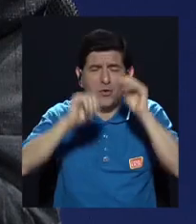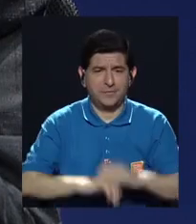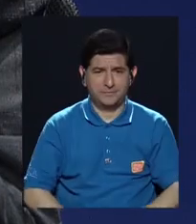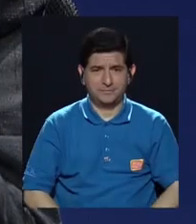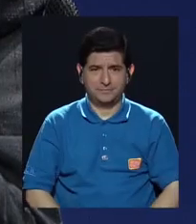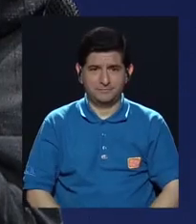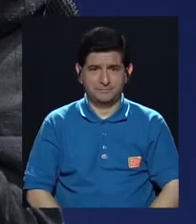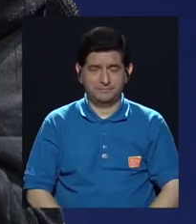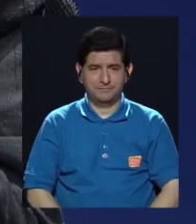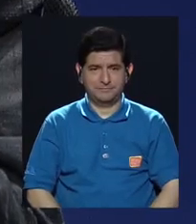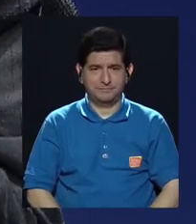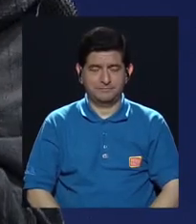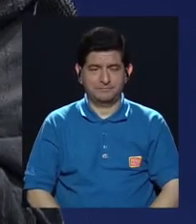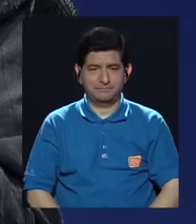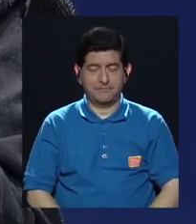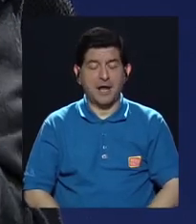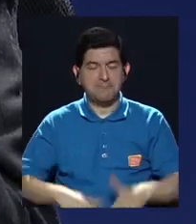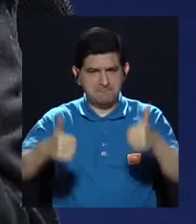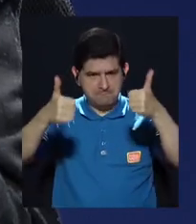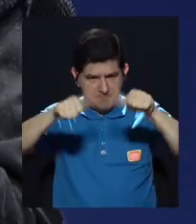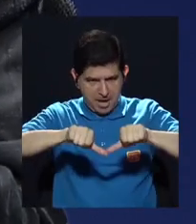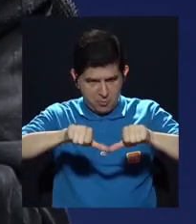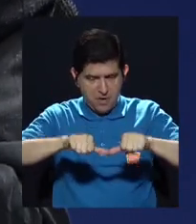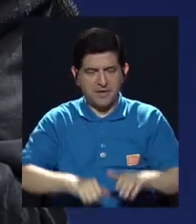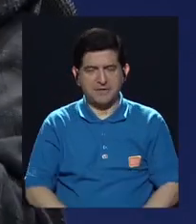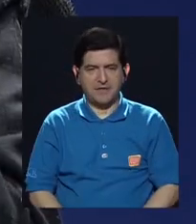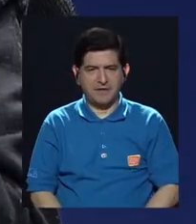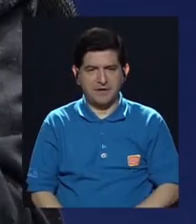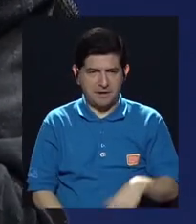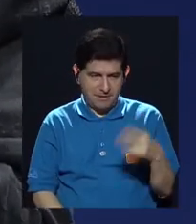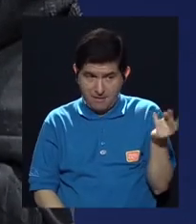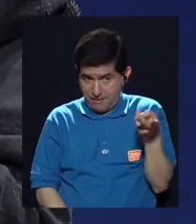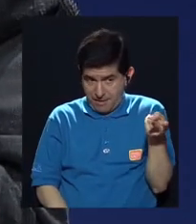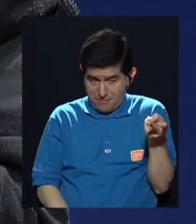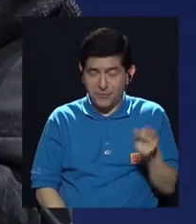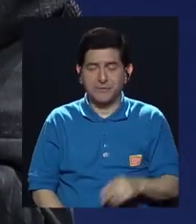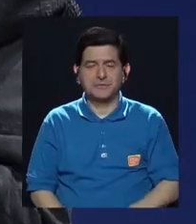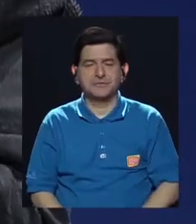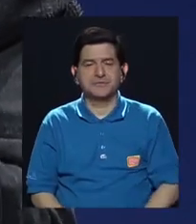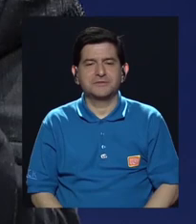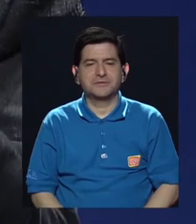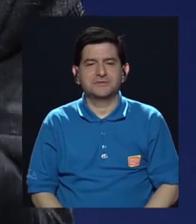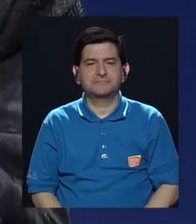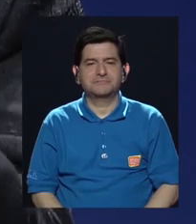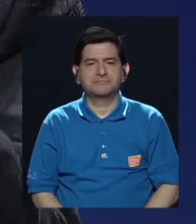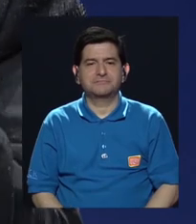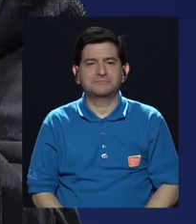Y entonces acuerdan don Manuel y el padre,